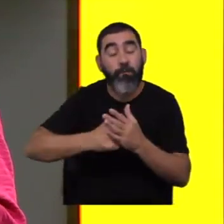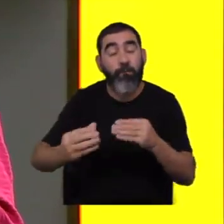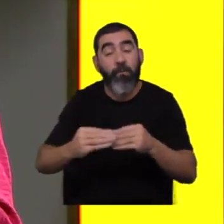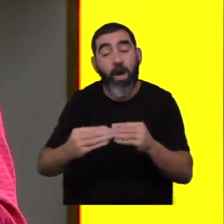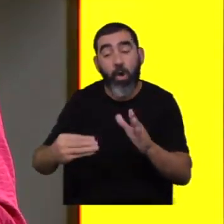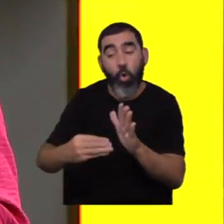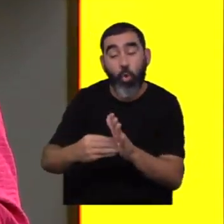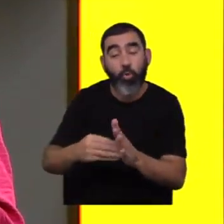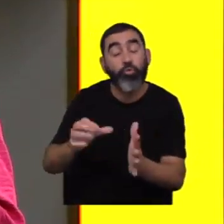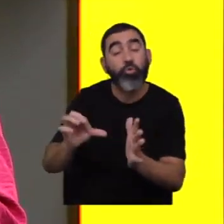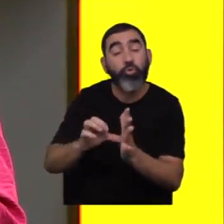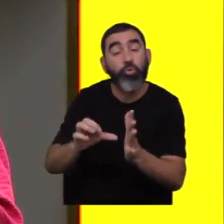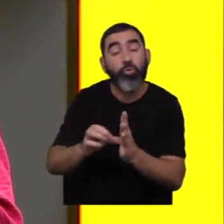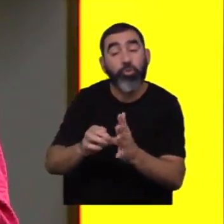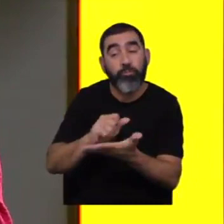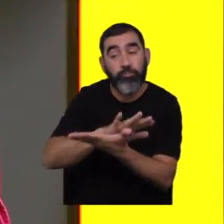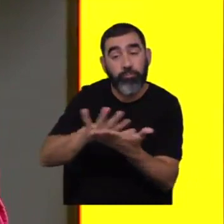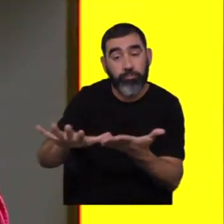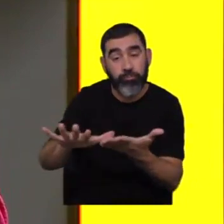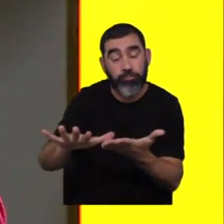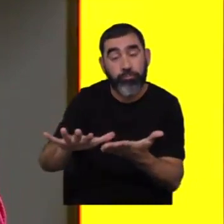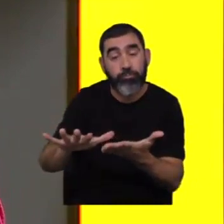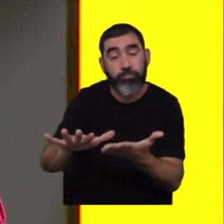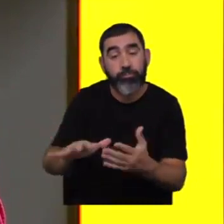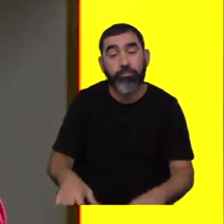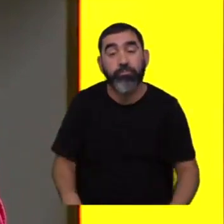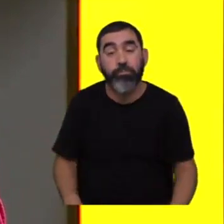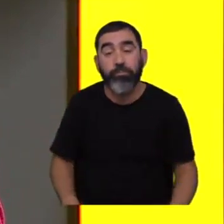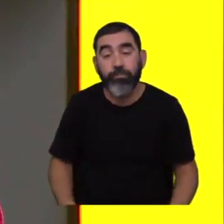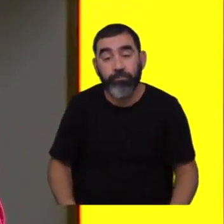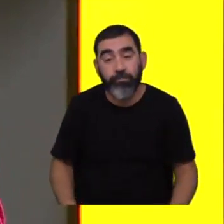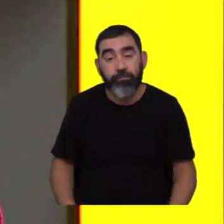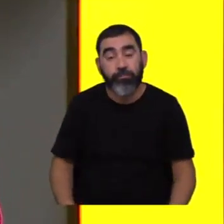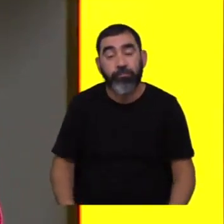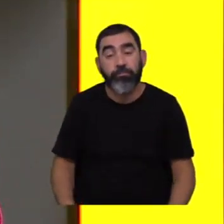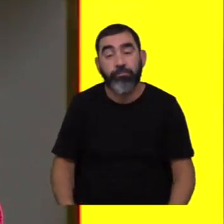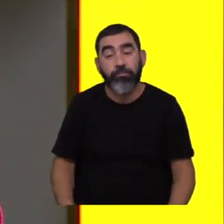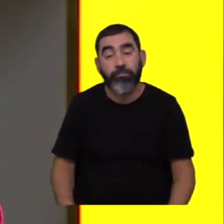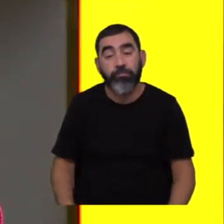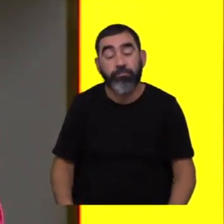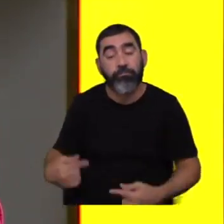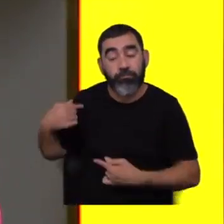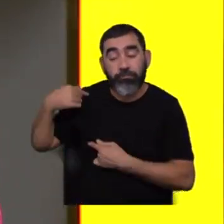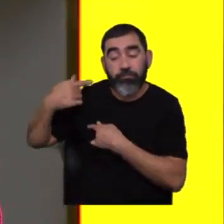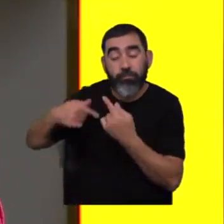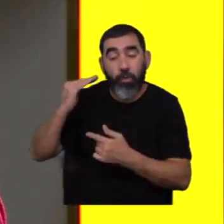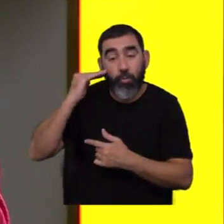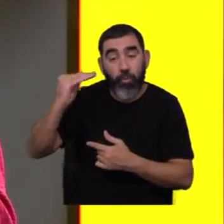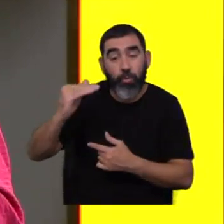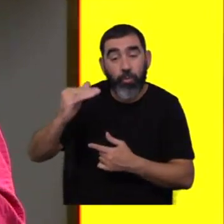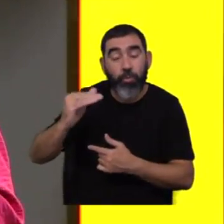Prótesis, que es una asociación civil sin fines de lucro y que, bueno, heredó el legado del profesor